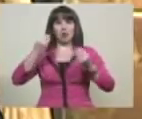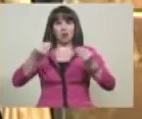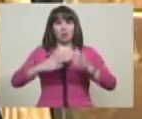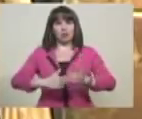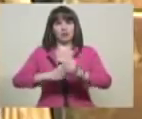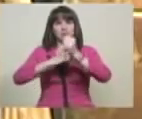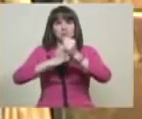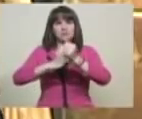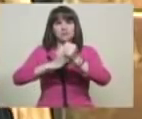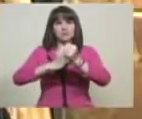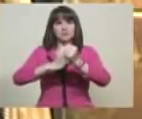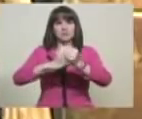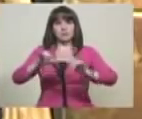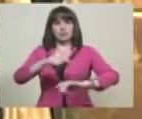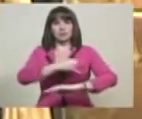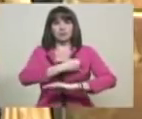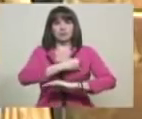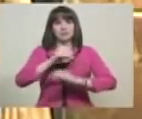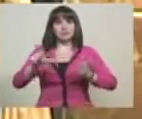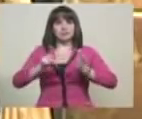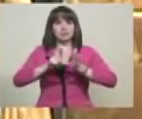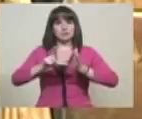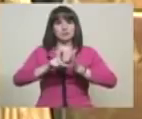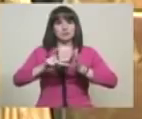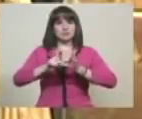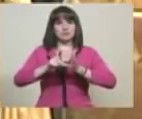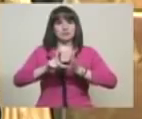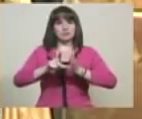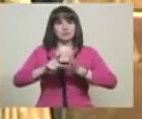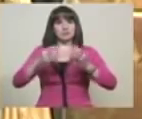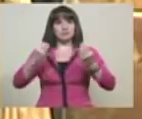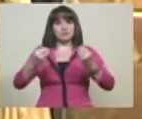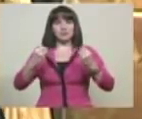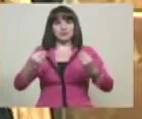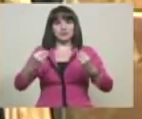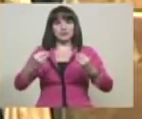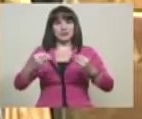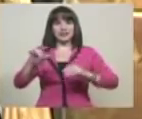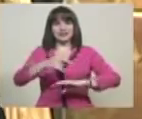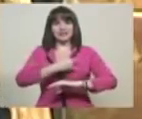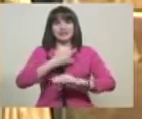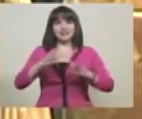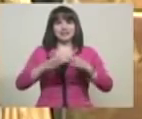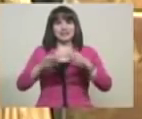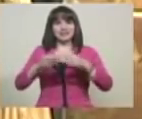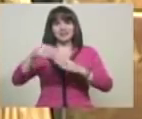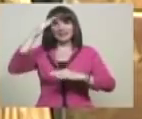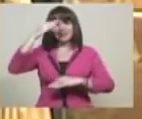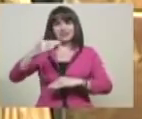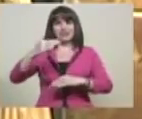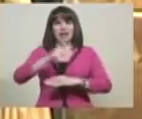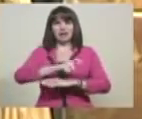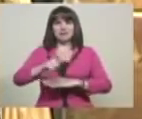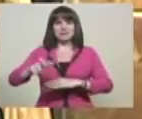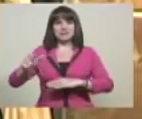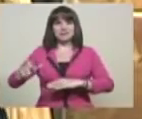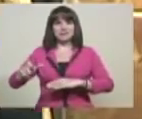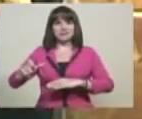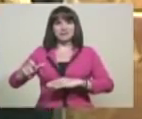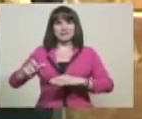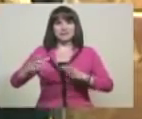les pido a las universidades, a los liceos, les pido a la Fuerza Armada Nacional Bolivariana, en Unión Cívico-Militar, le pido a todo el